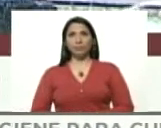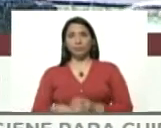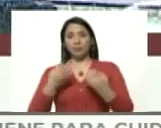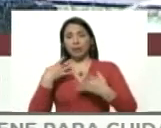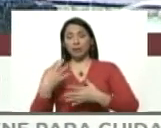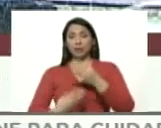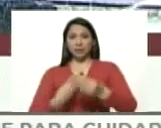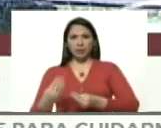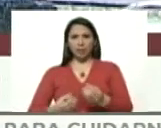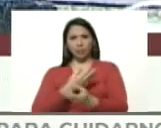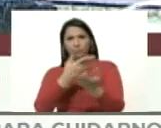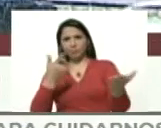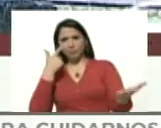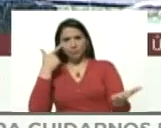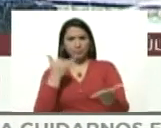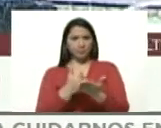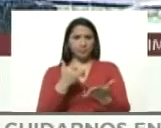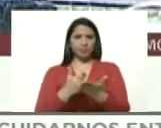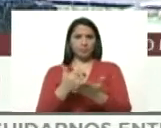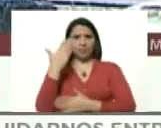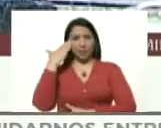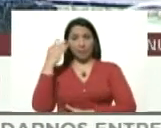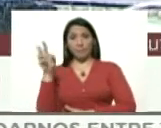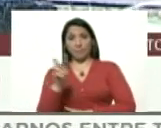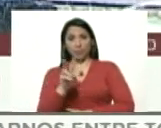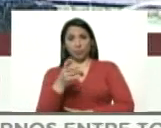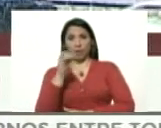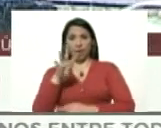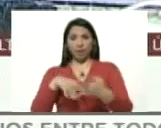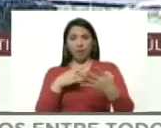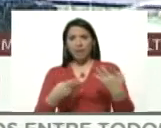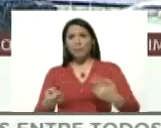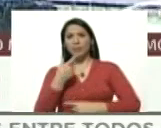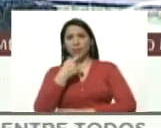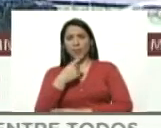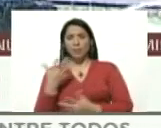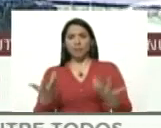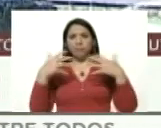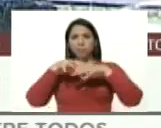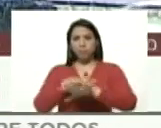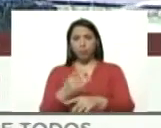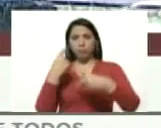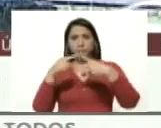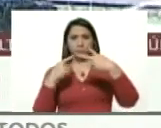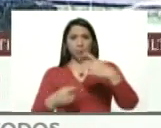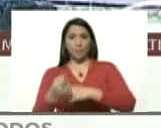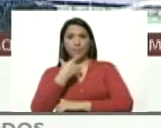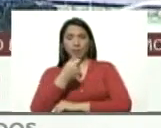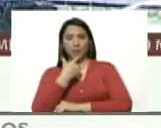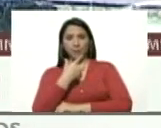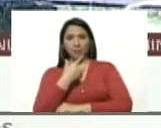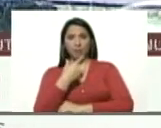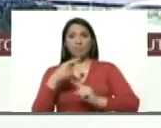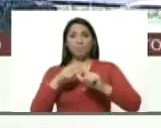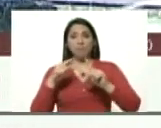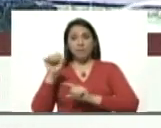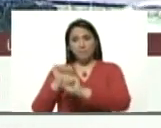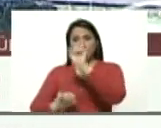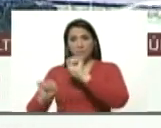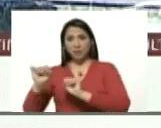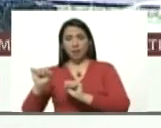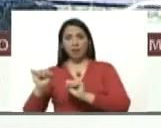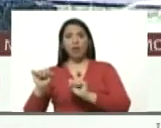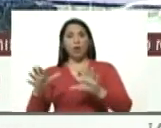está aplicando, como ustedes bien saben, en Venezuela, un esquema de tratamiento combinado con distintos medicamentos que tanto